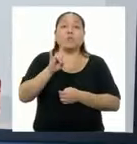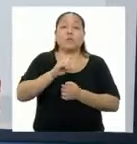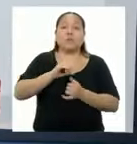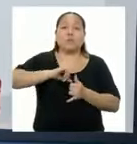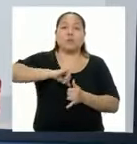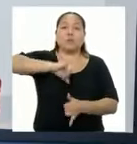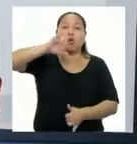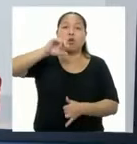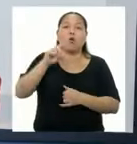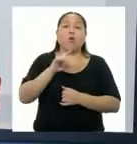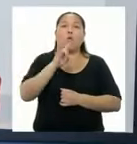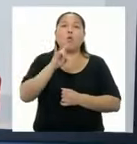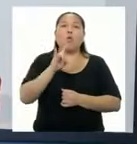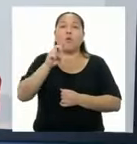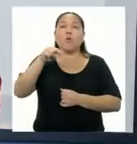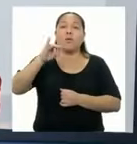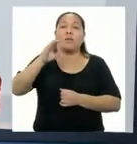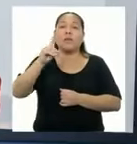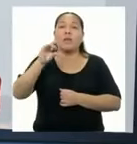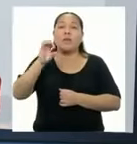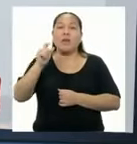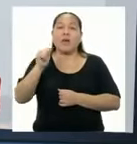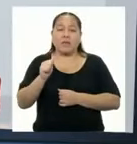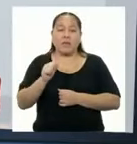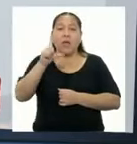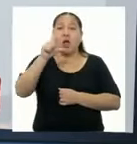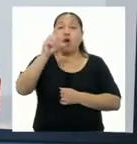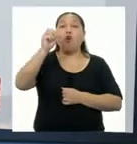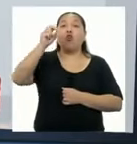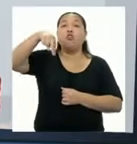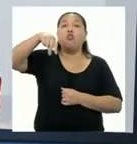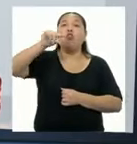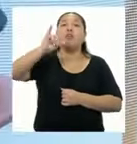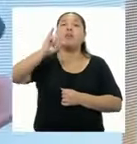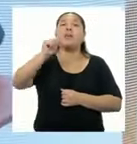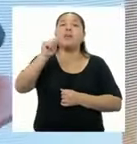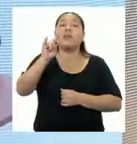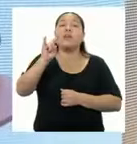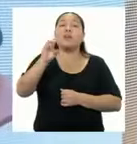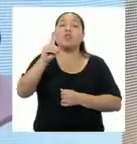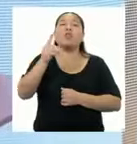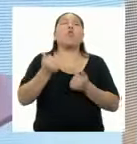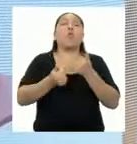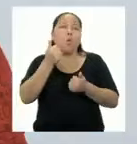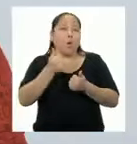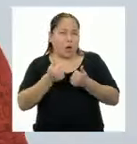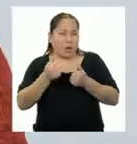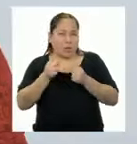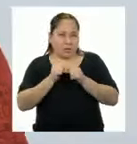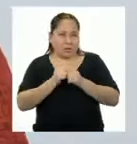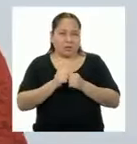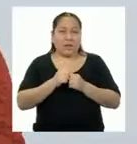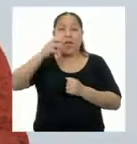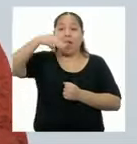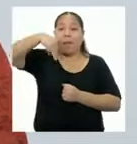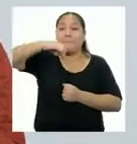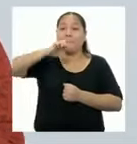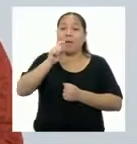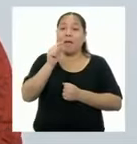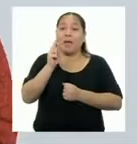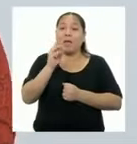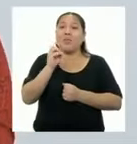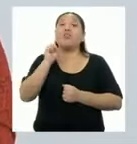longitud. ¿Y cuál es la unidad principal para medir las longitudes? el metro. El metro está